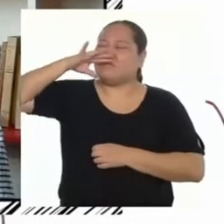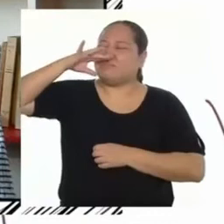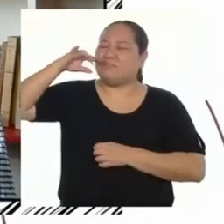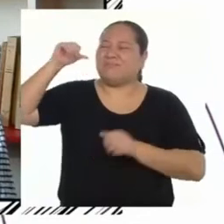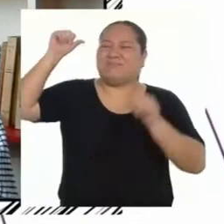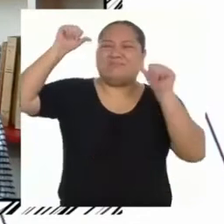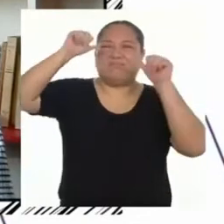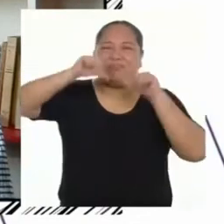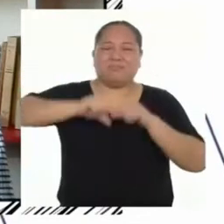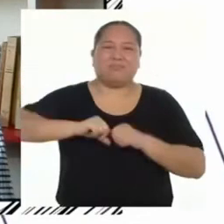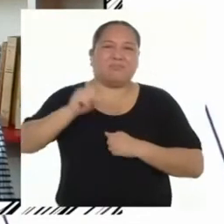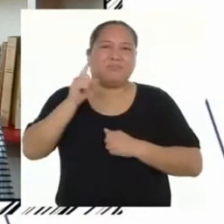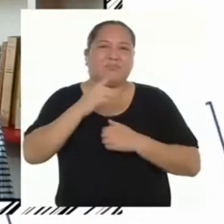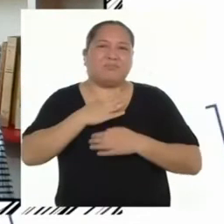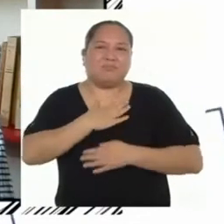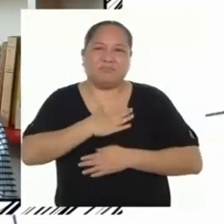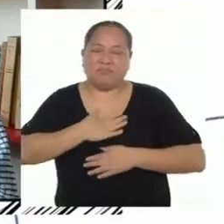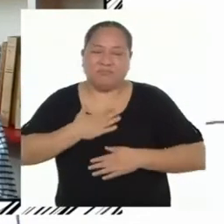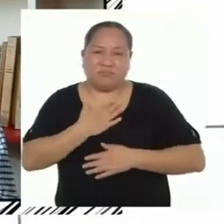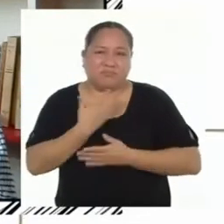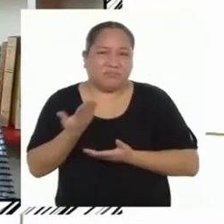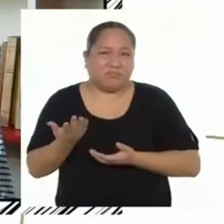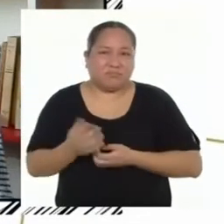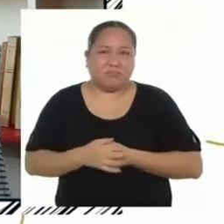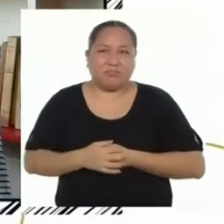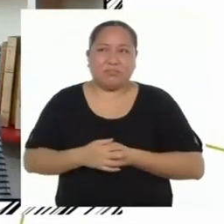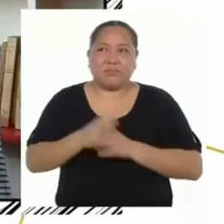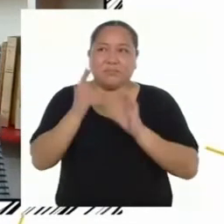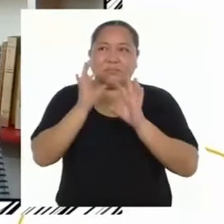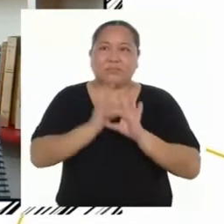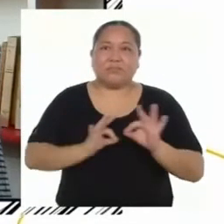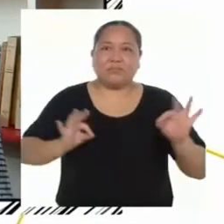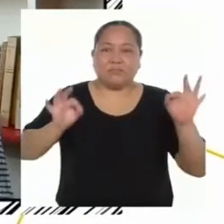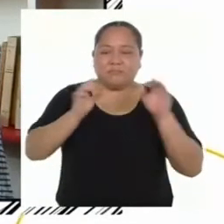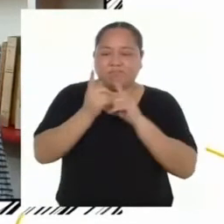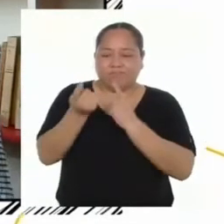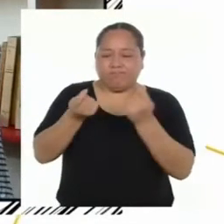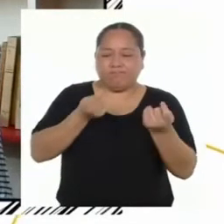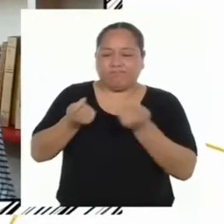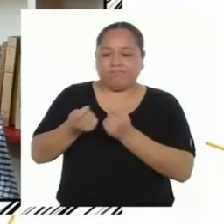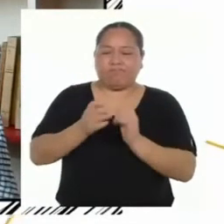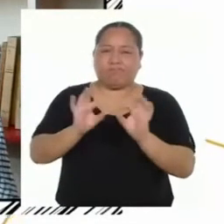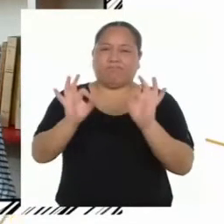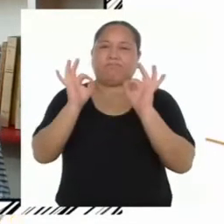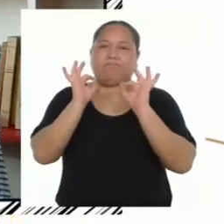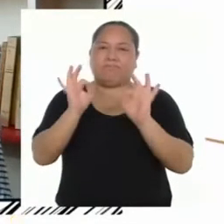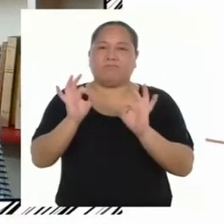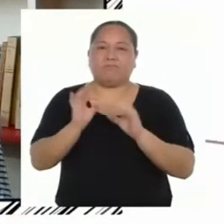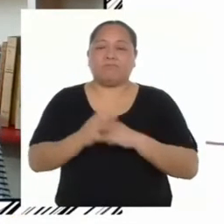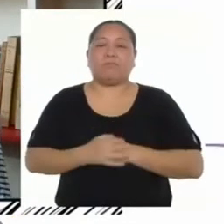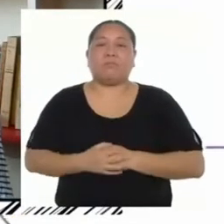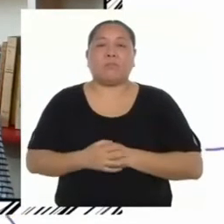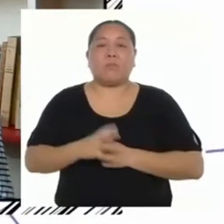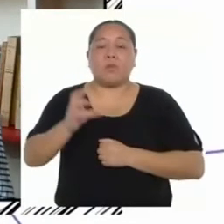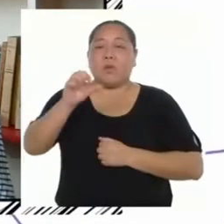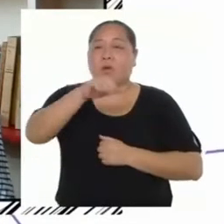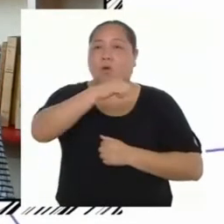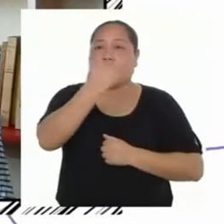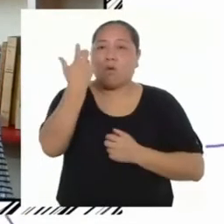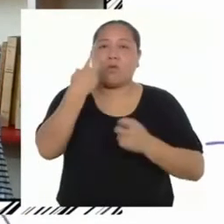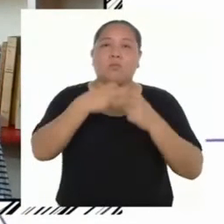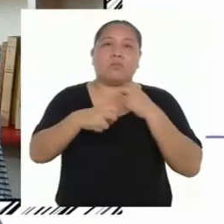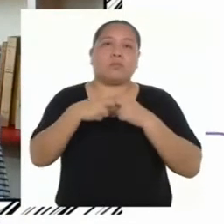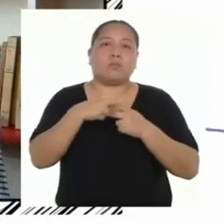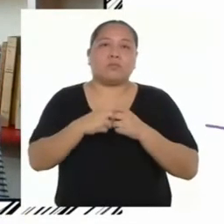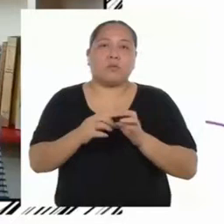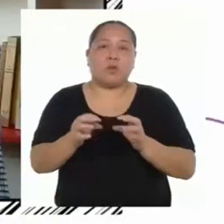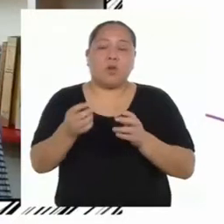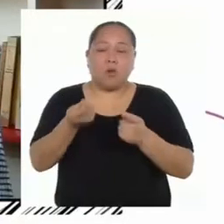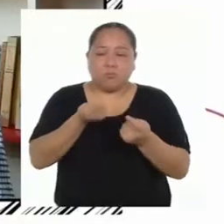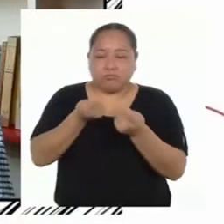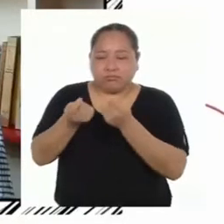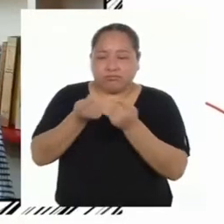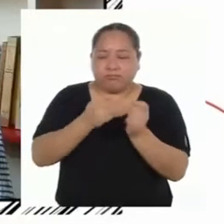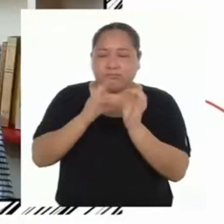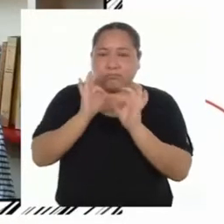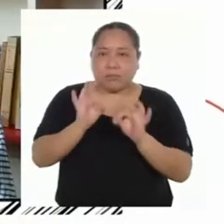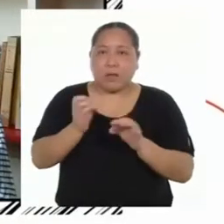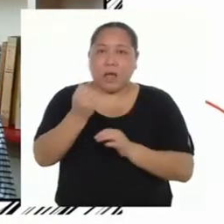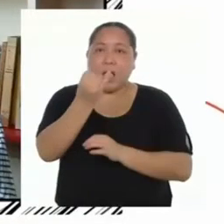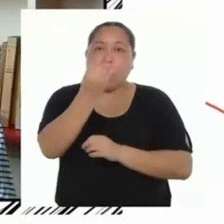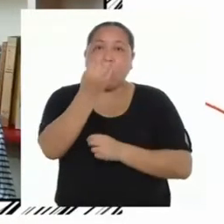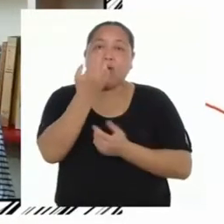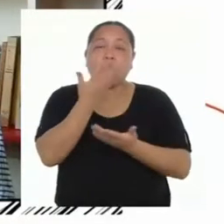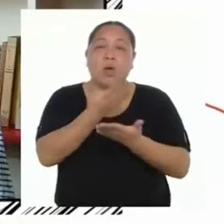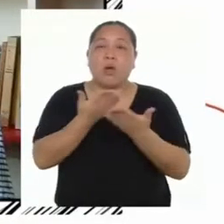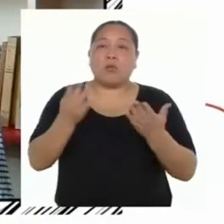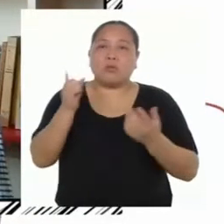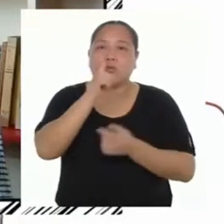poco placentera. Es muy importante su adecuada gestión. Otro problema es la adecuada gestión de algunos productos